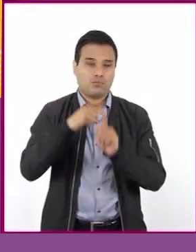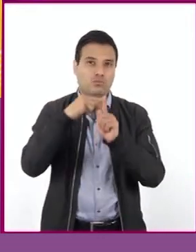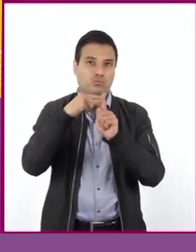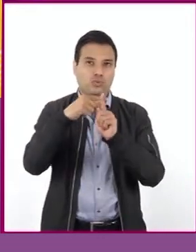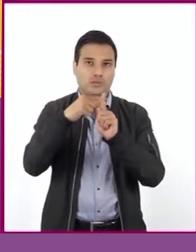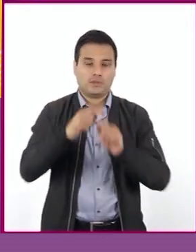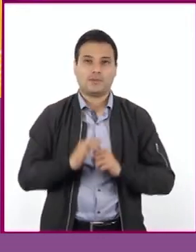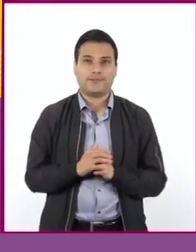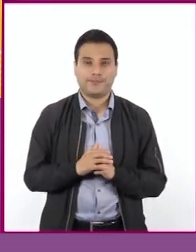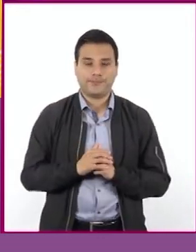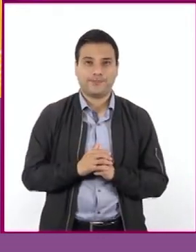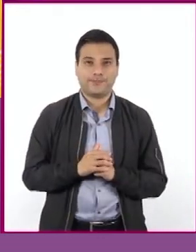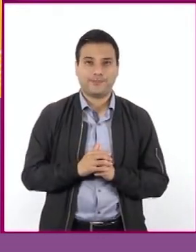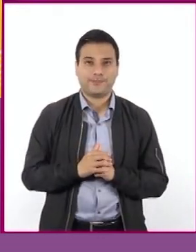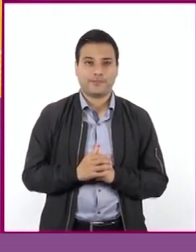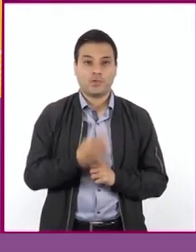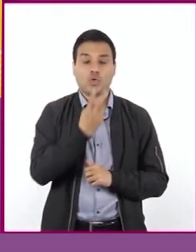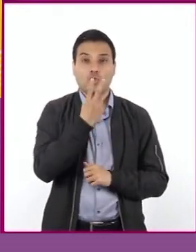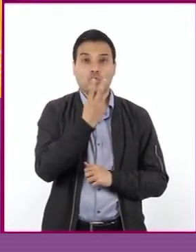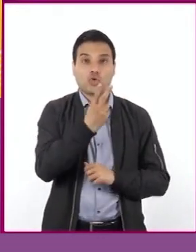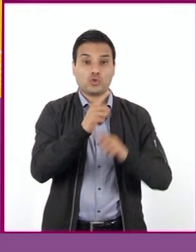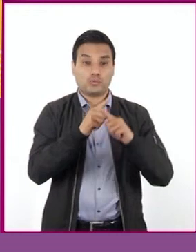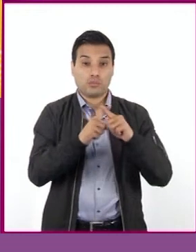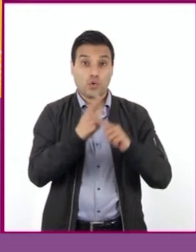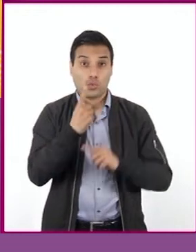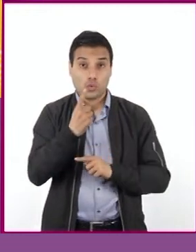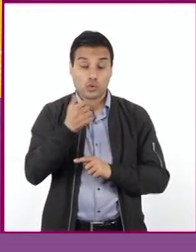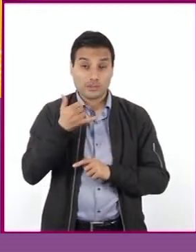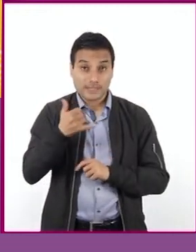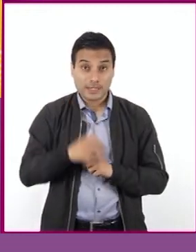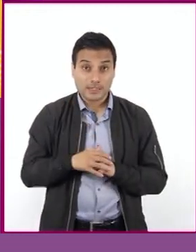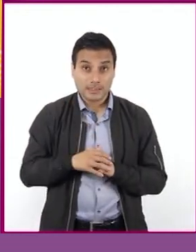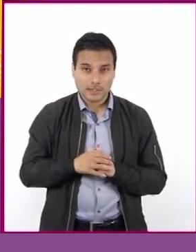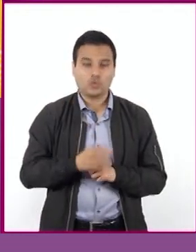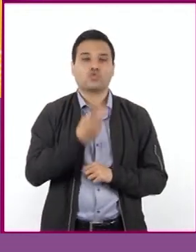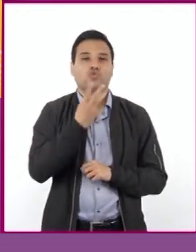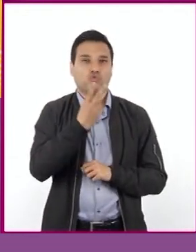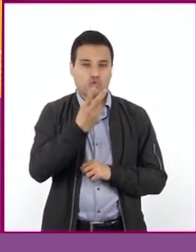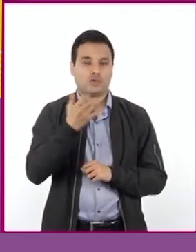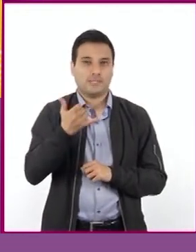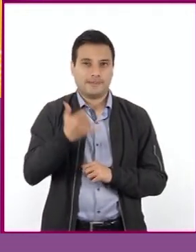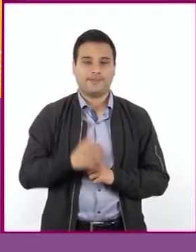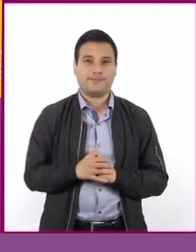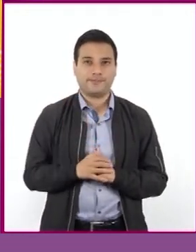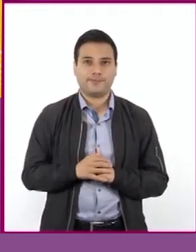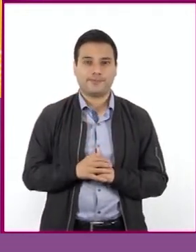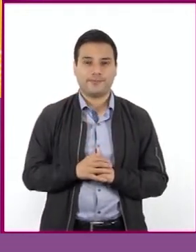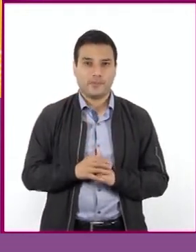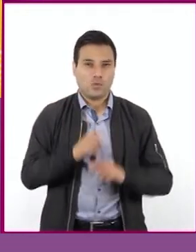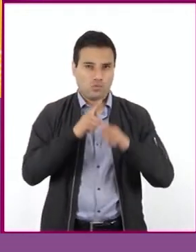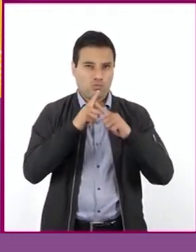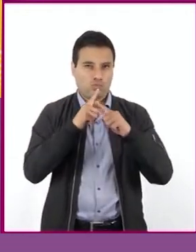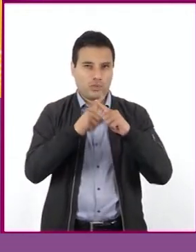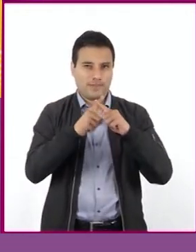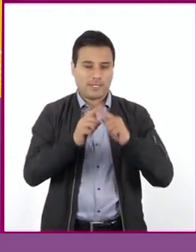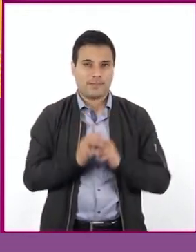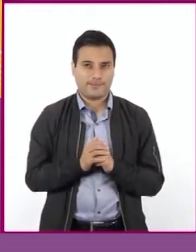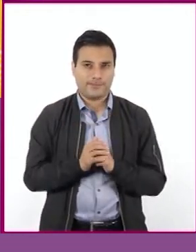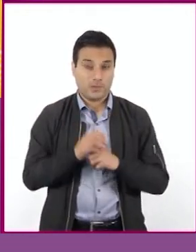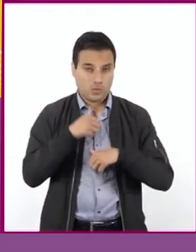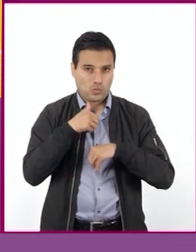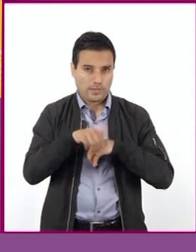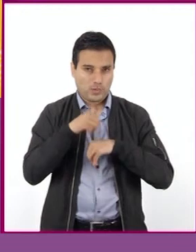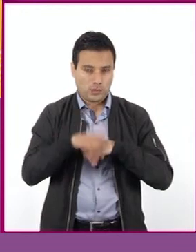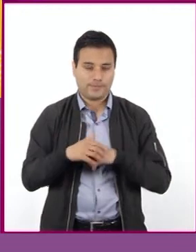positivo. 2 por 1y es igual a 2y. Multiplicando los términos